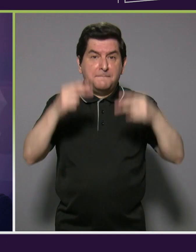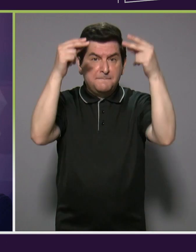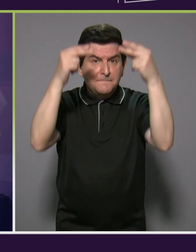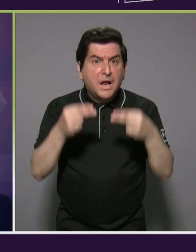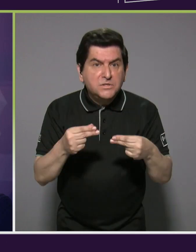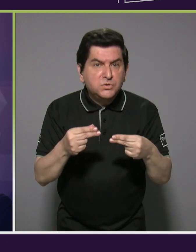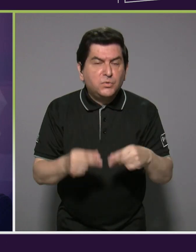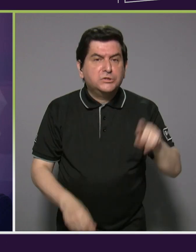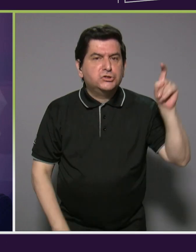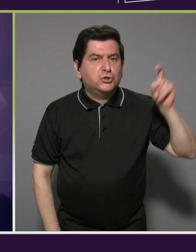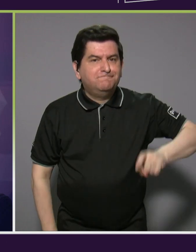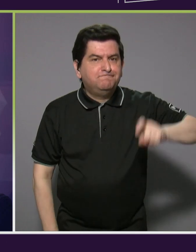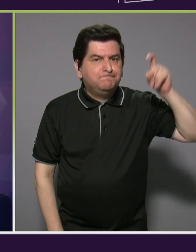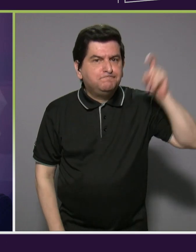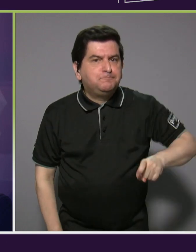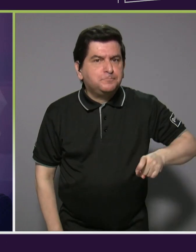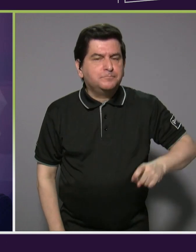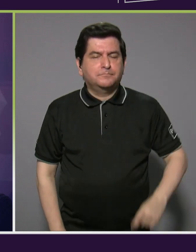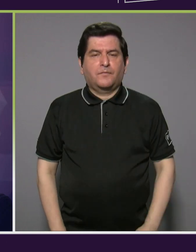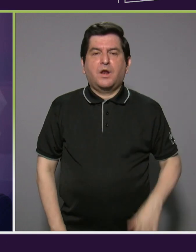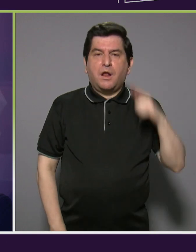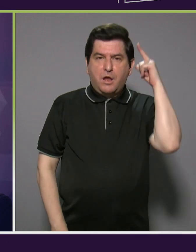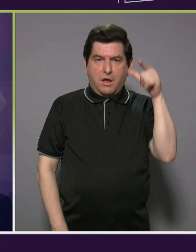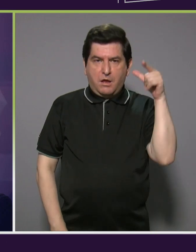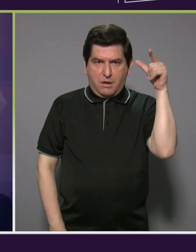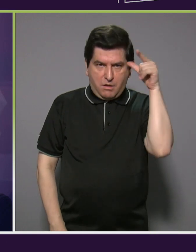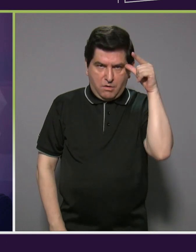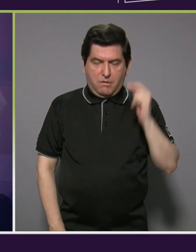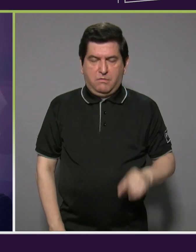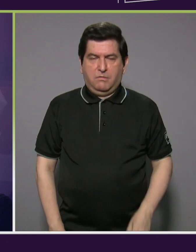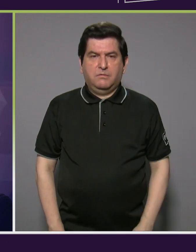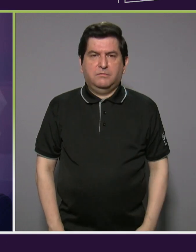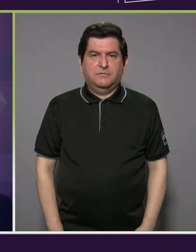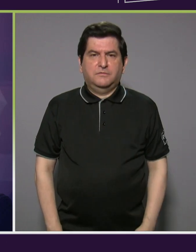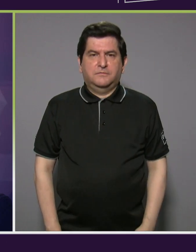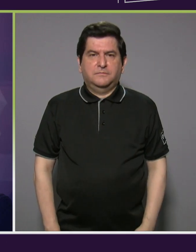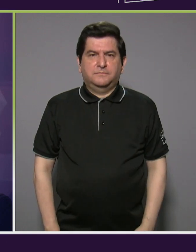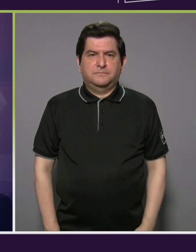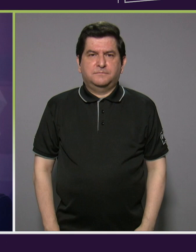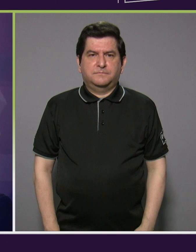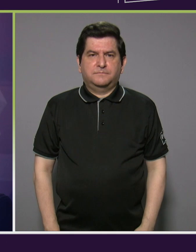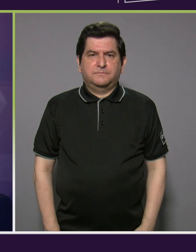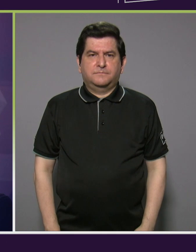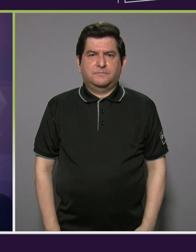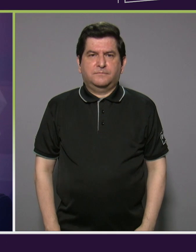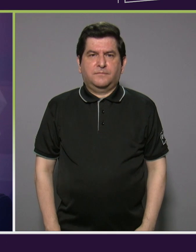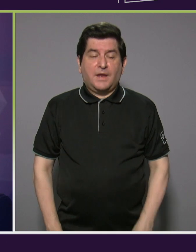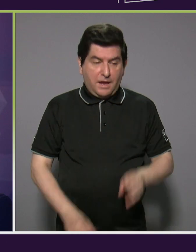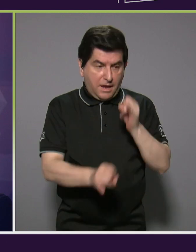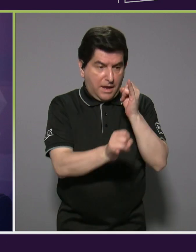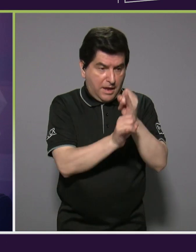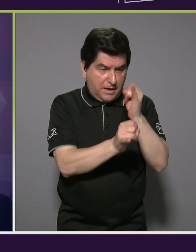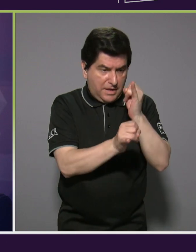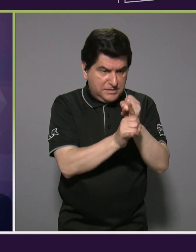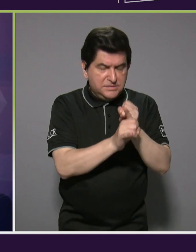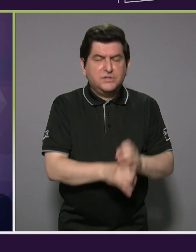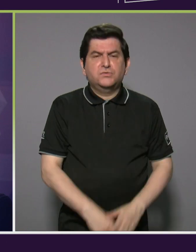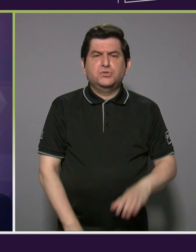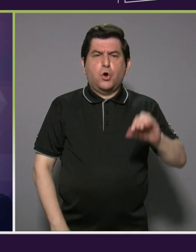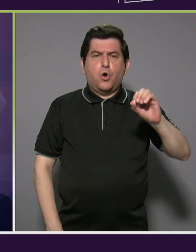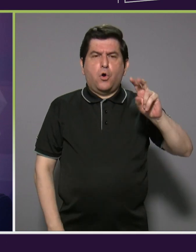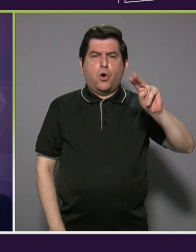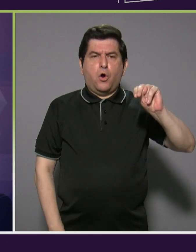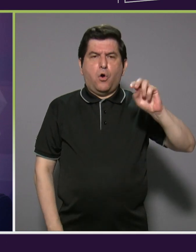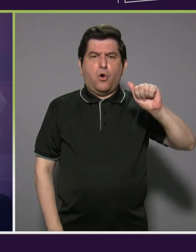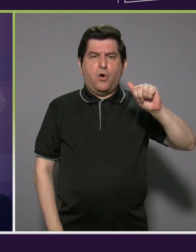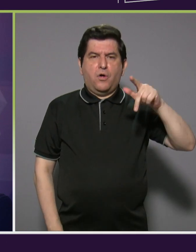es imprescindible. Y por supuesto esto es o sea, a nivel institucional, con ABDIS no es,